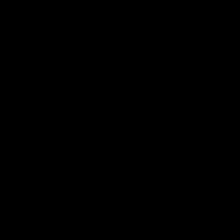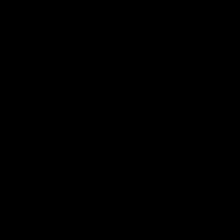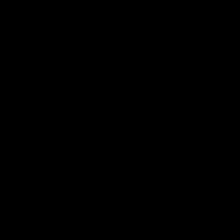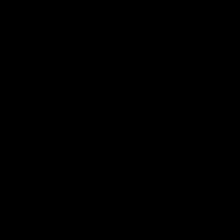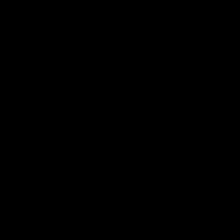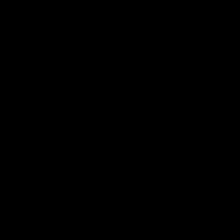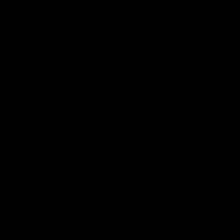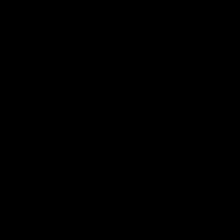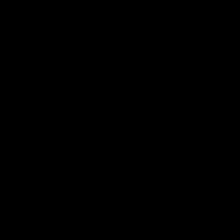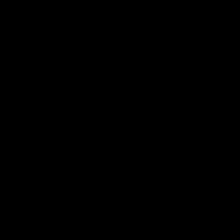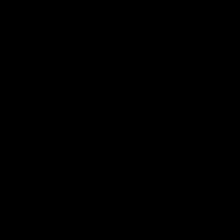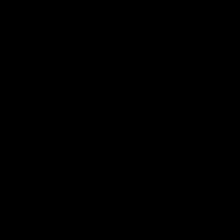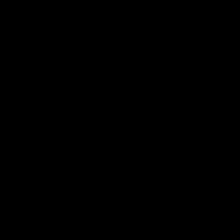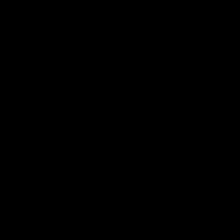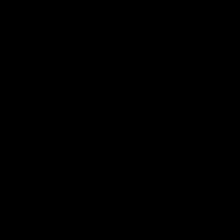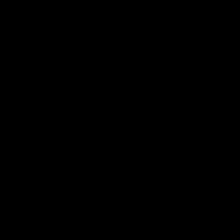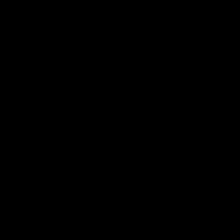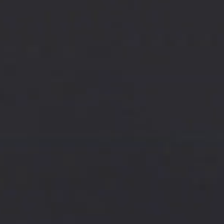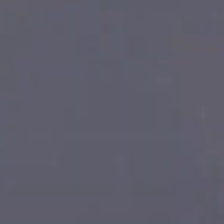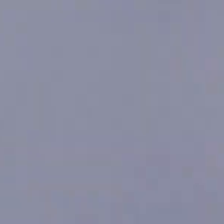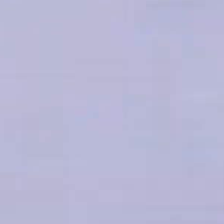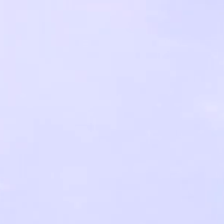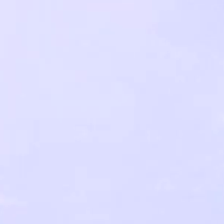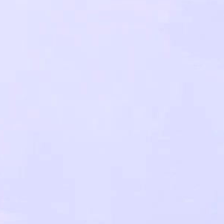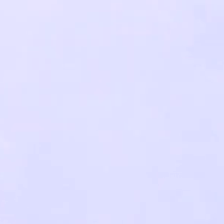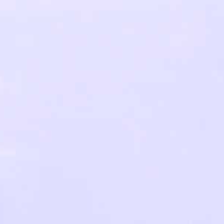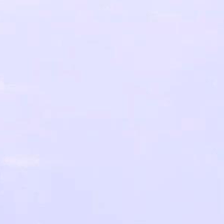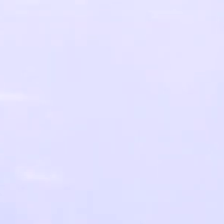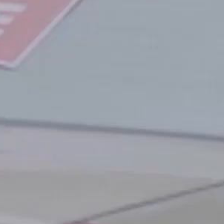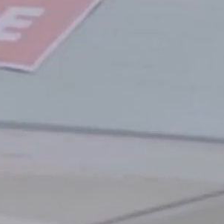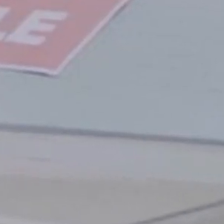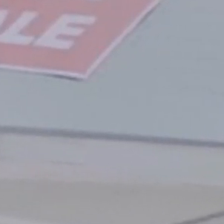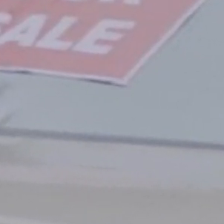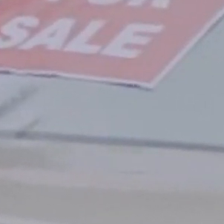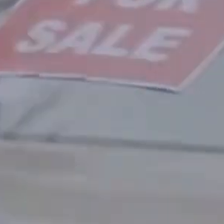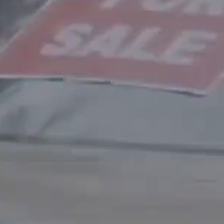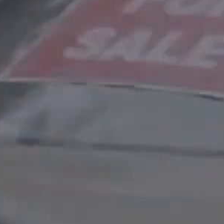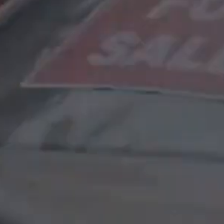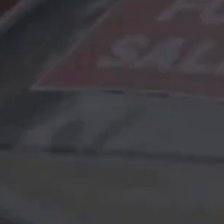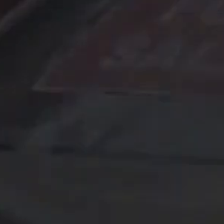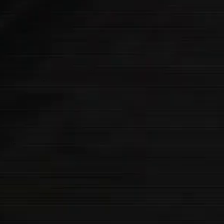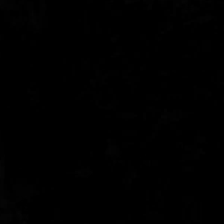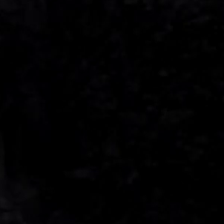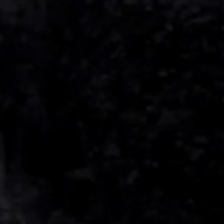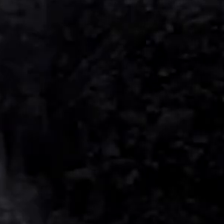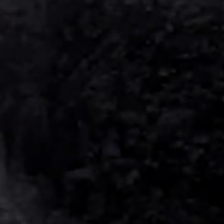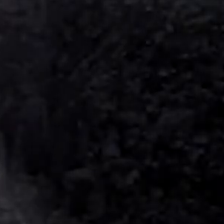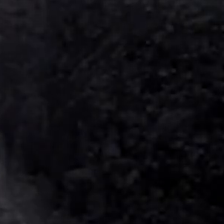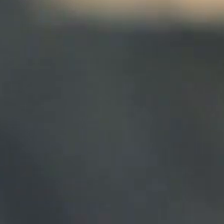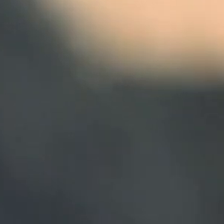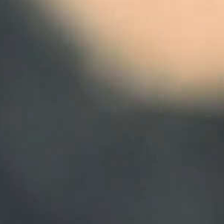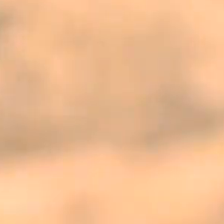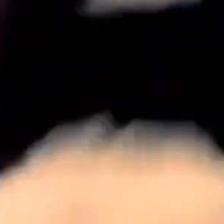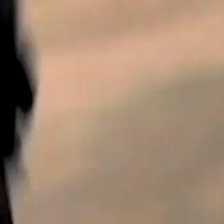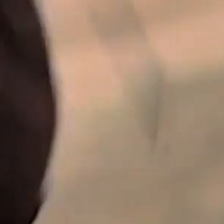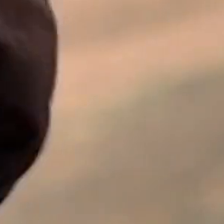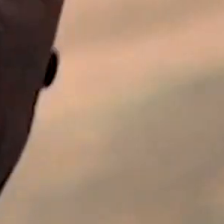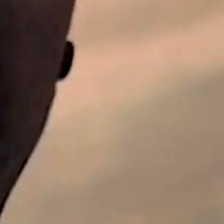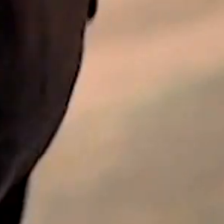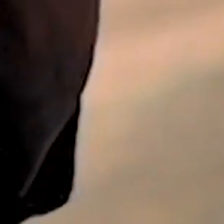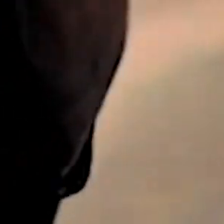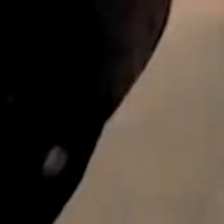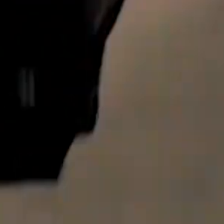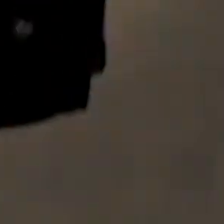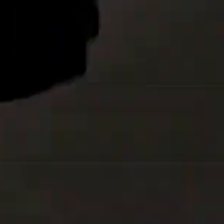Interdependence, una película que nos hará reflexionar. En conmemoración del Día Mundial del Medio